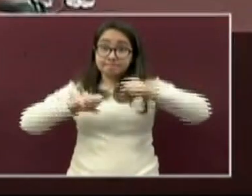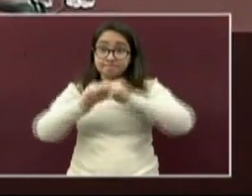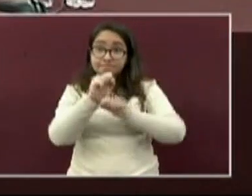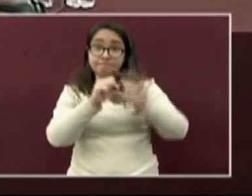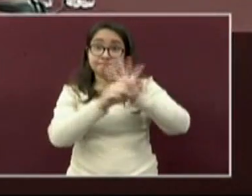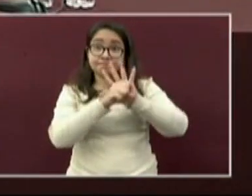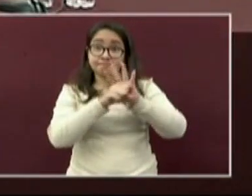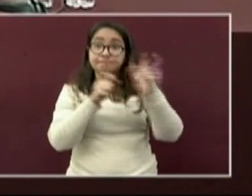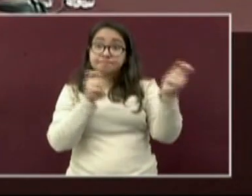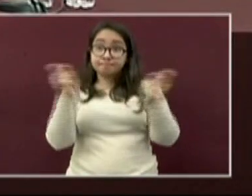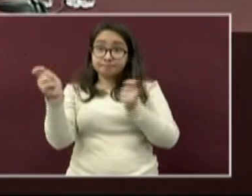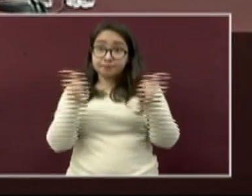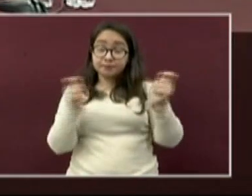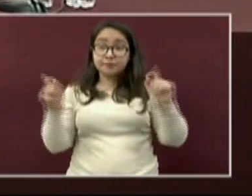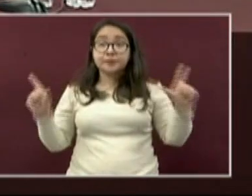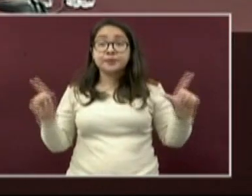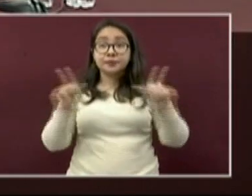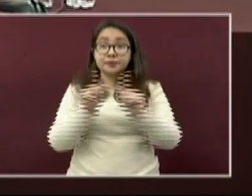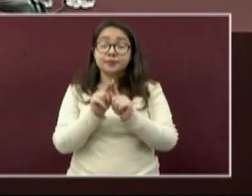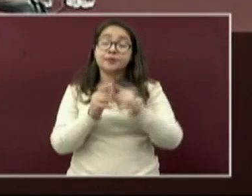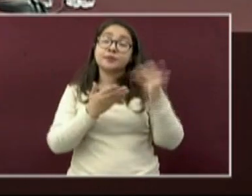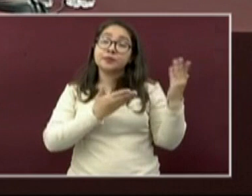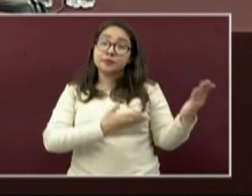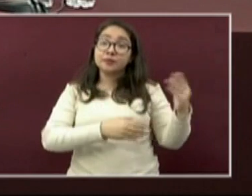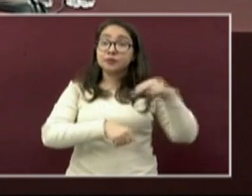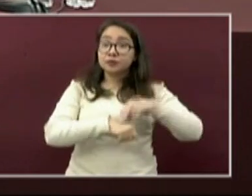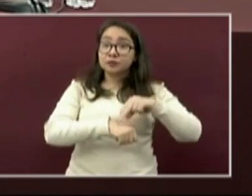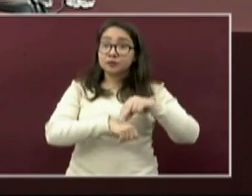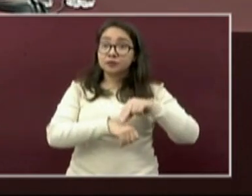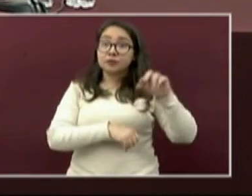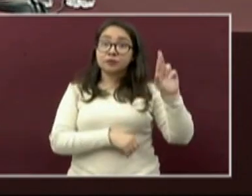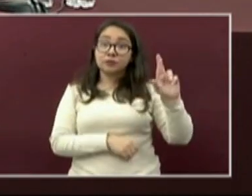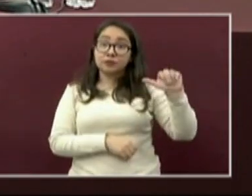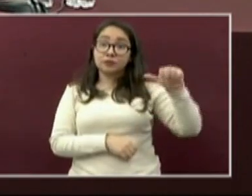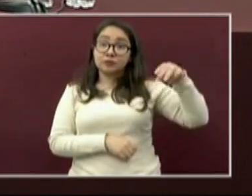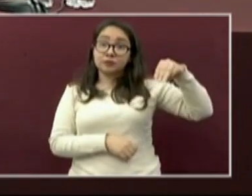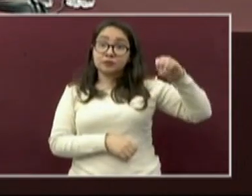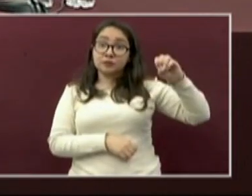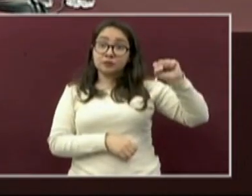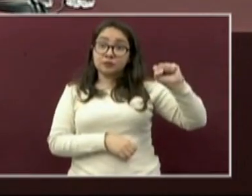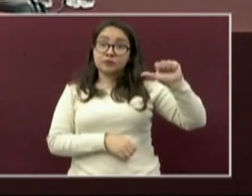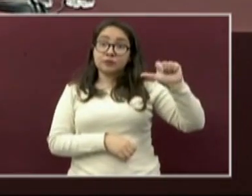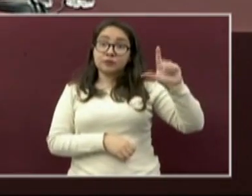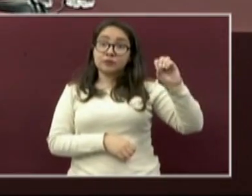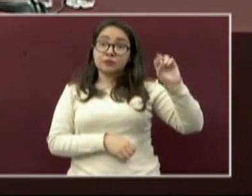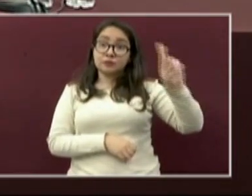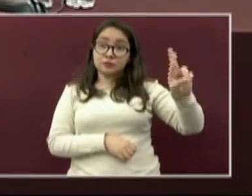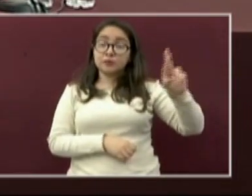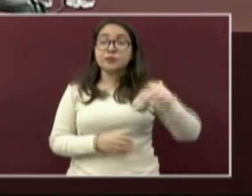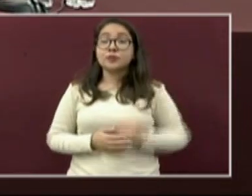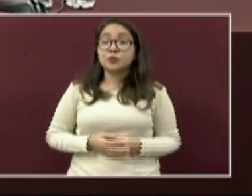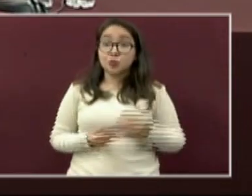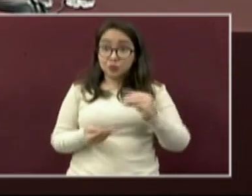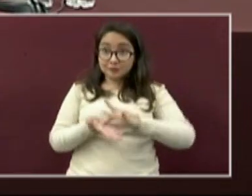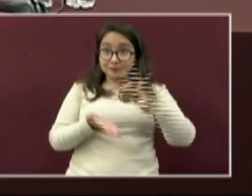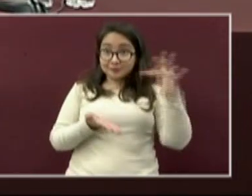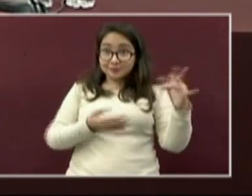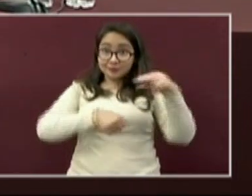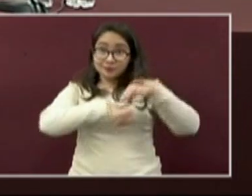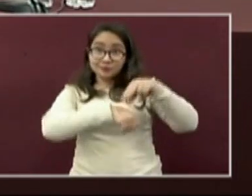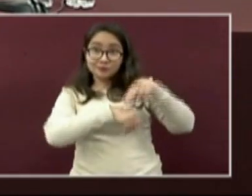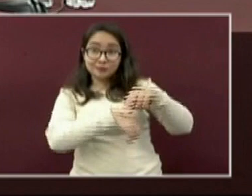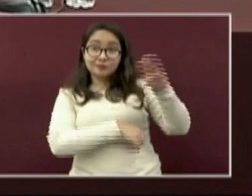por mi parte es todo regreso la voz al doctor ramos a los muchísimas gracias doctor beristáin